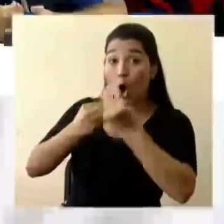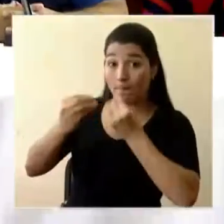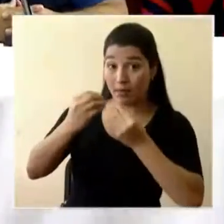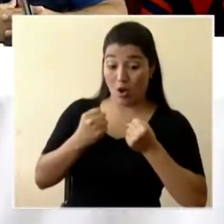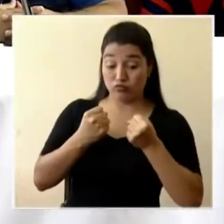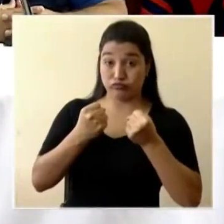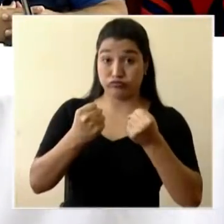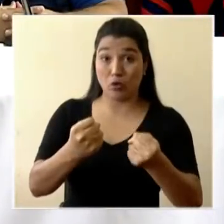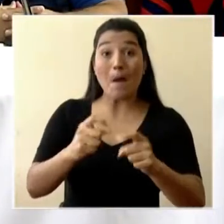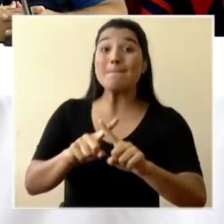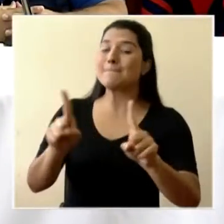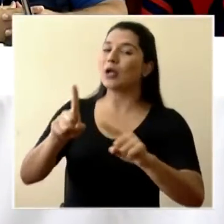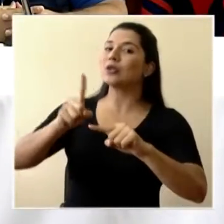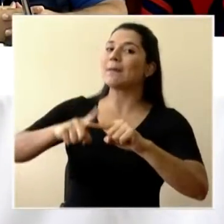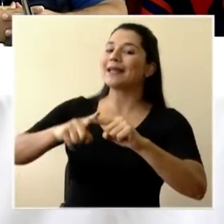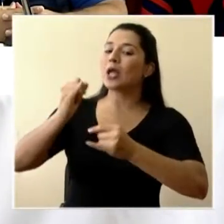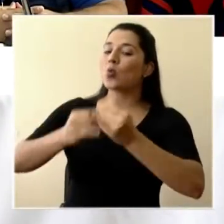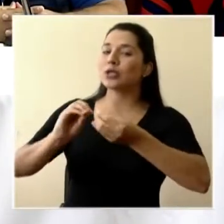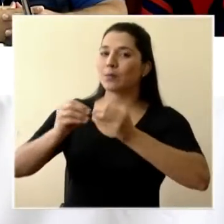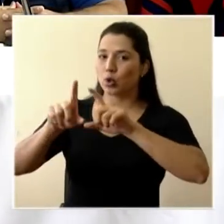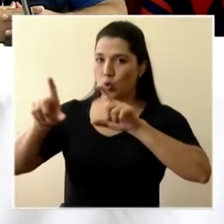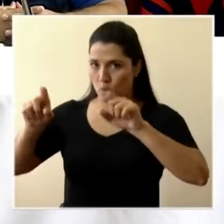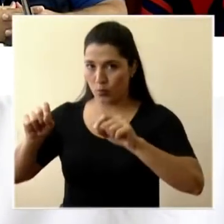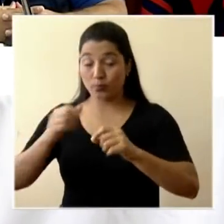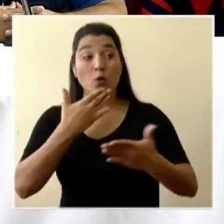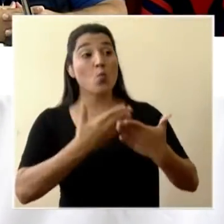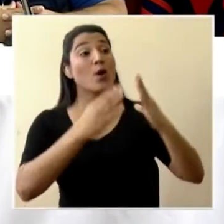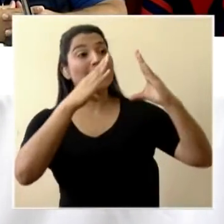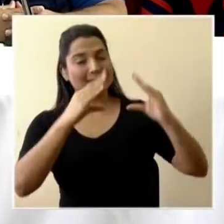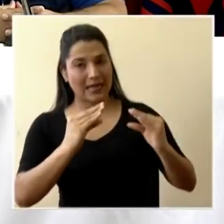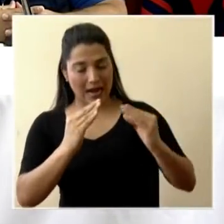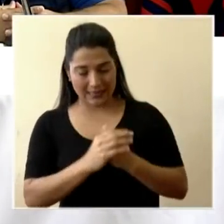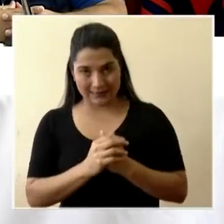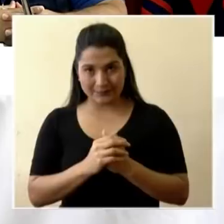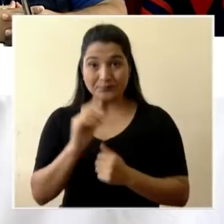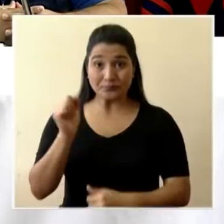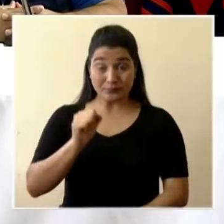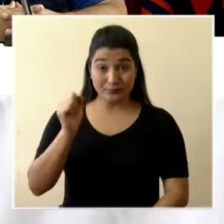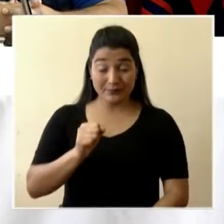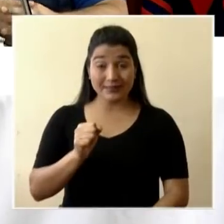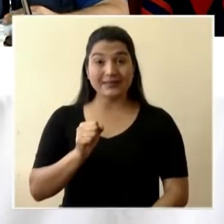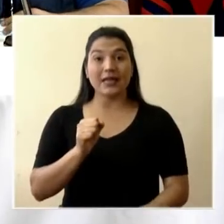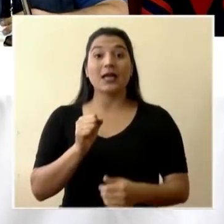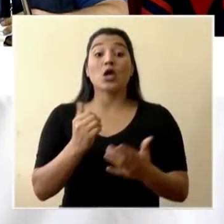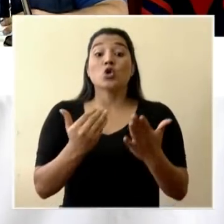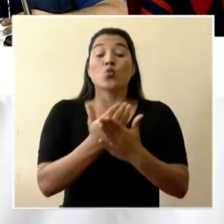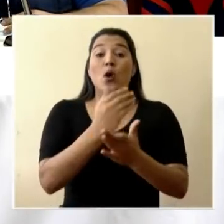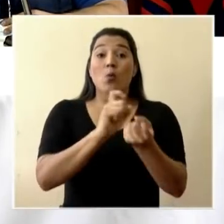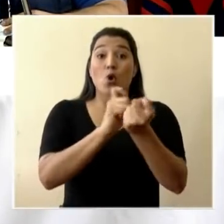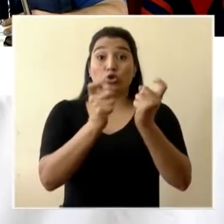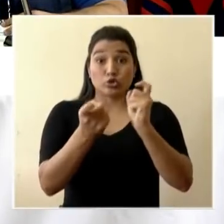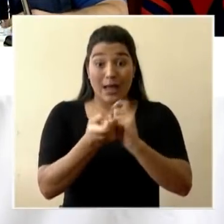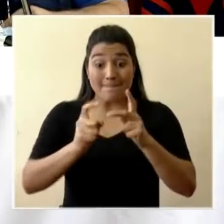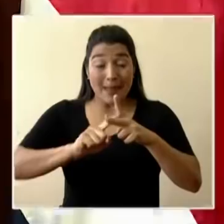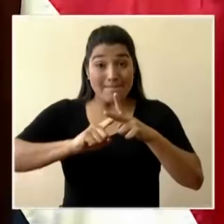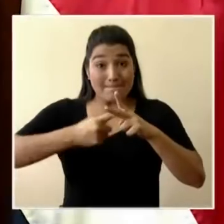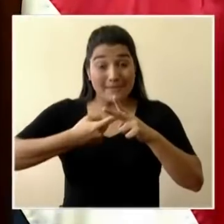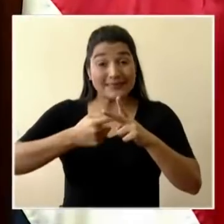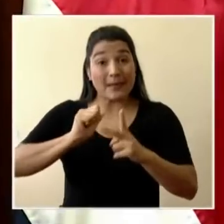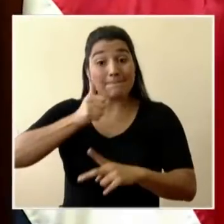Michael, por favor, amplíenos. Sí, muy buenas tardes. Bueno, efectivamente, estas medidas empezarán a funcionar a partir del